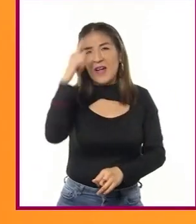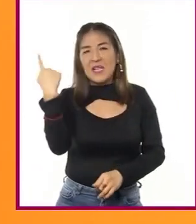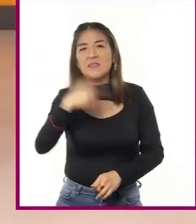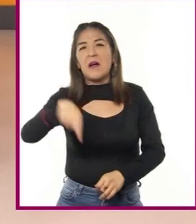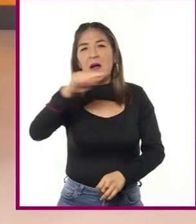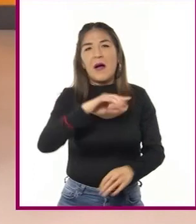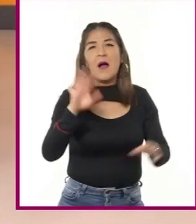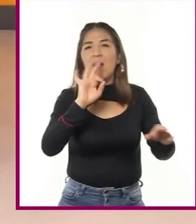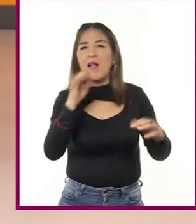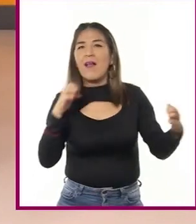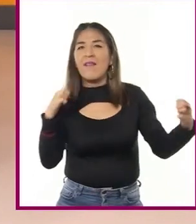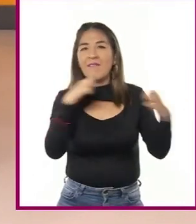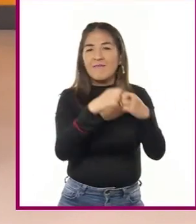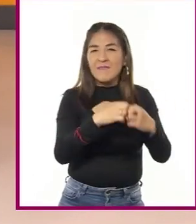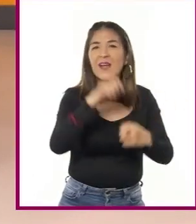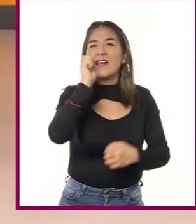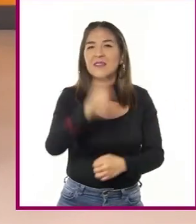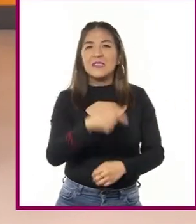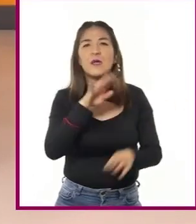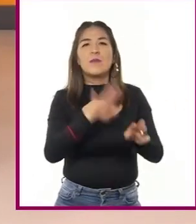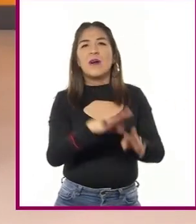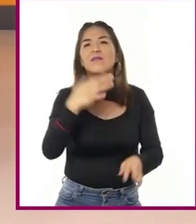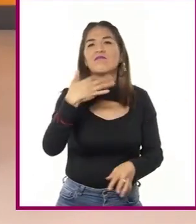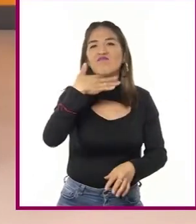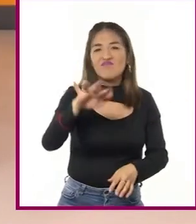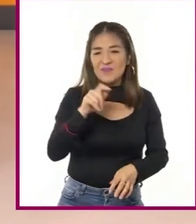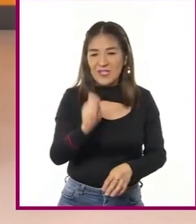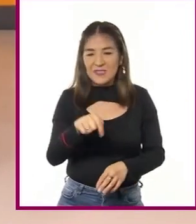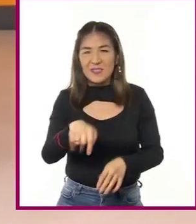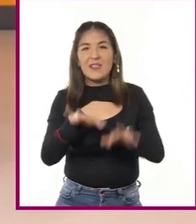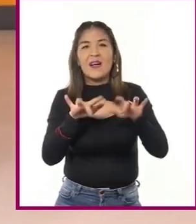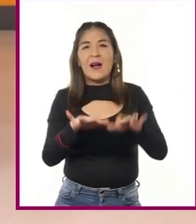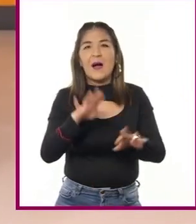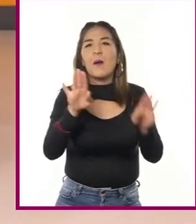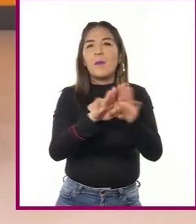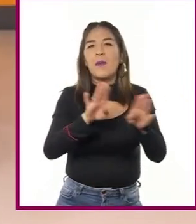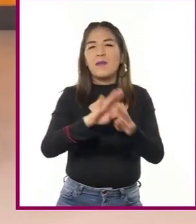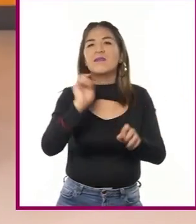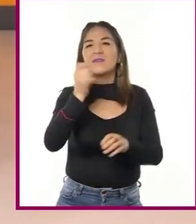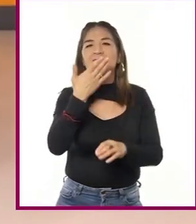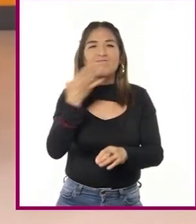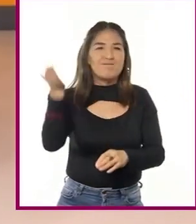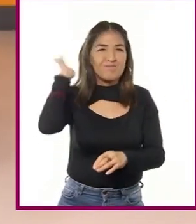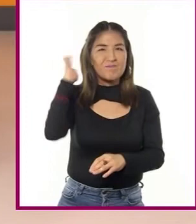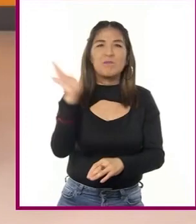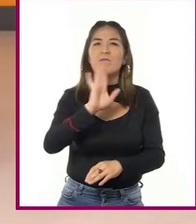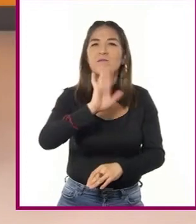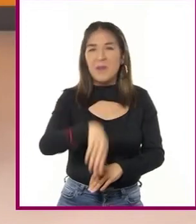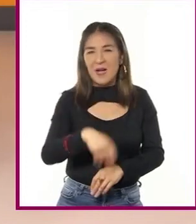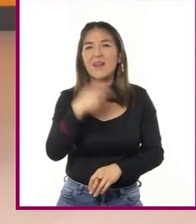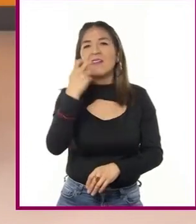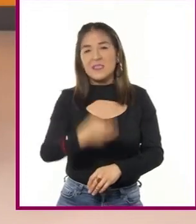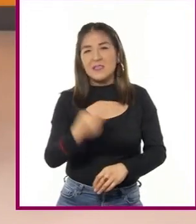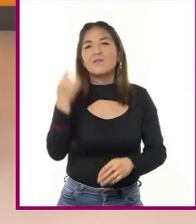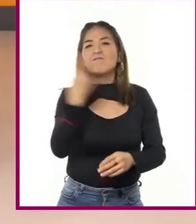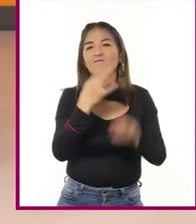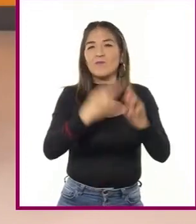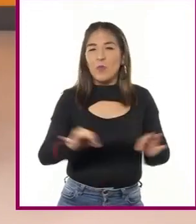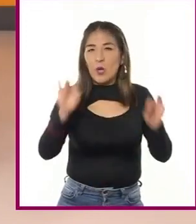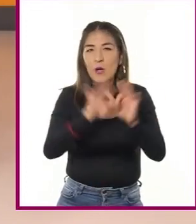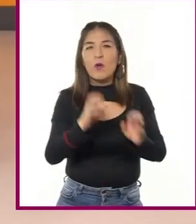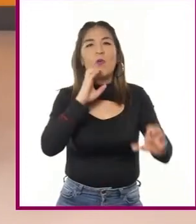engañados o engañadas por la creación de perfiles falsos con intenciones nada buenas, por lo que es de suma importancia tener una